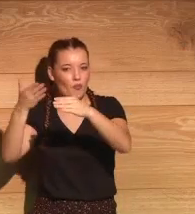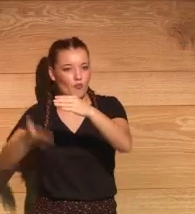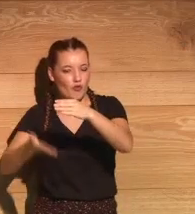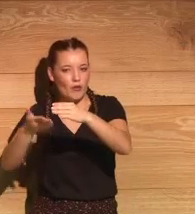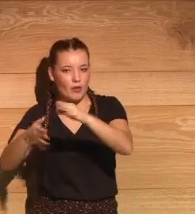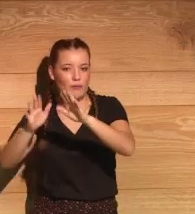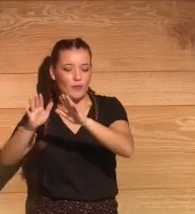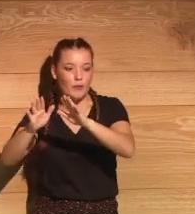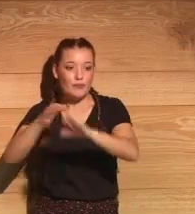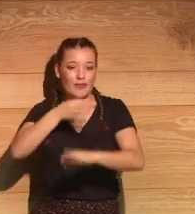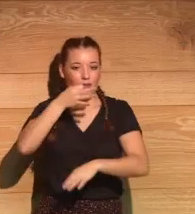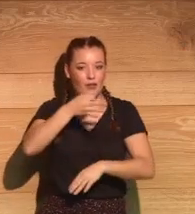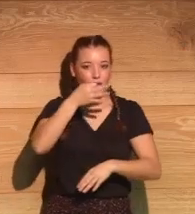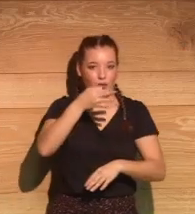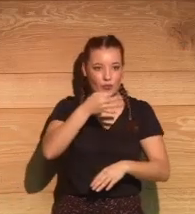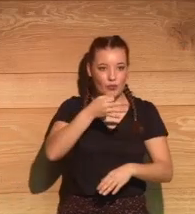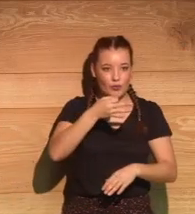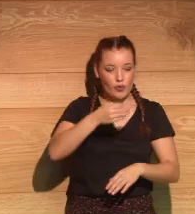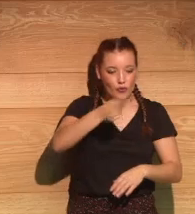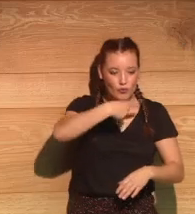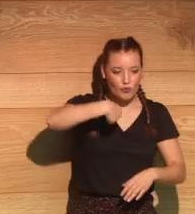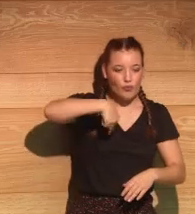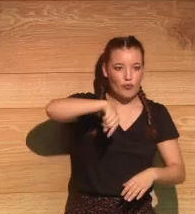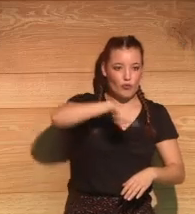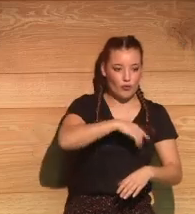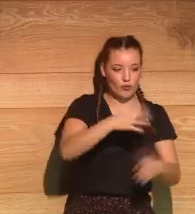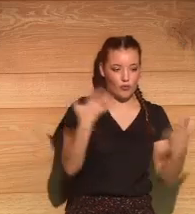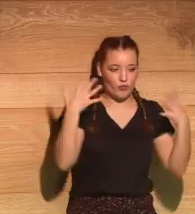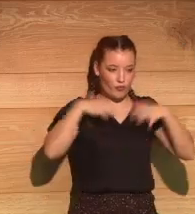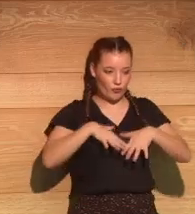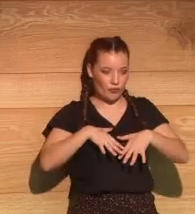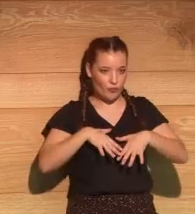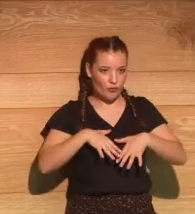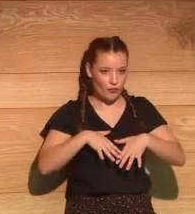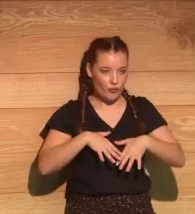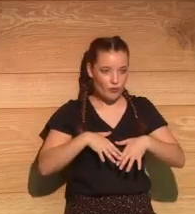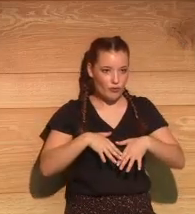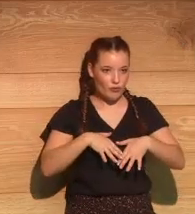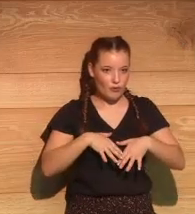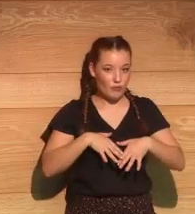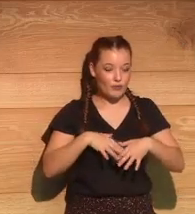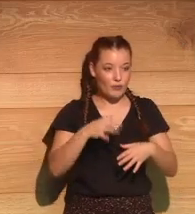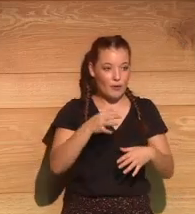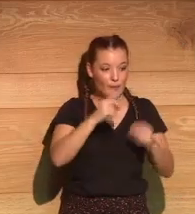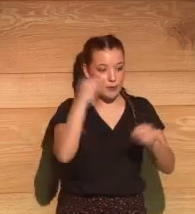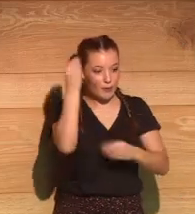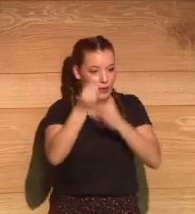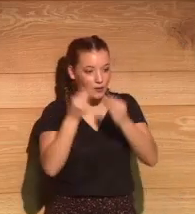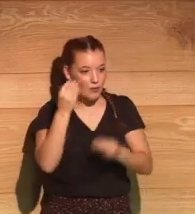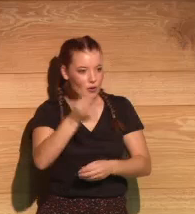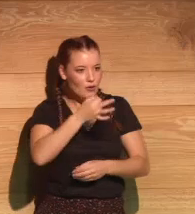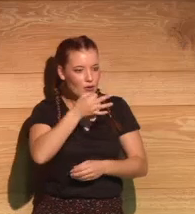ese discurso lo hemos asumido. Es decir, el discurso, creímos que la utopía era